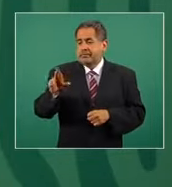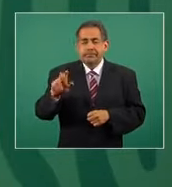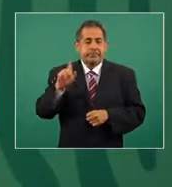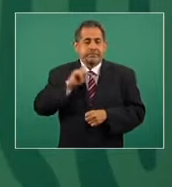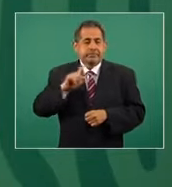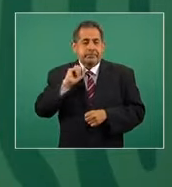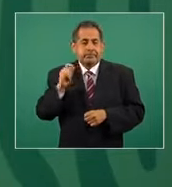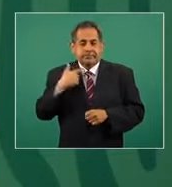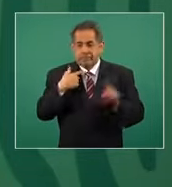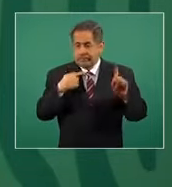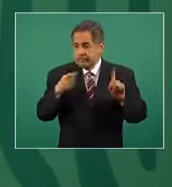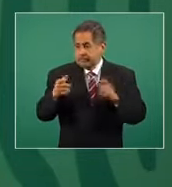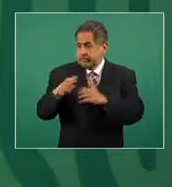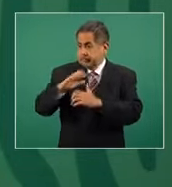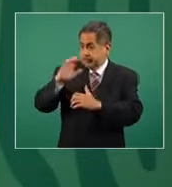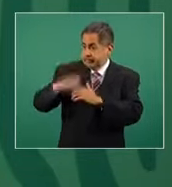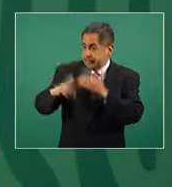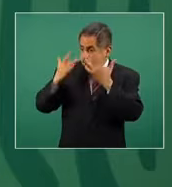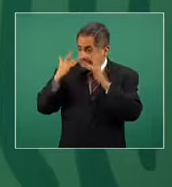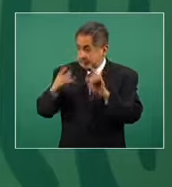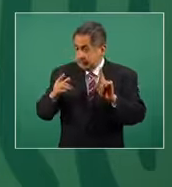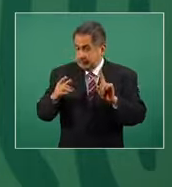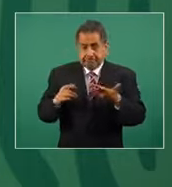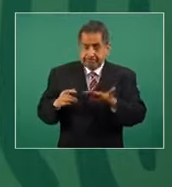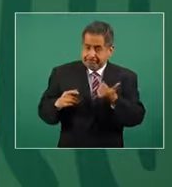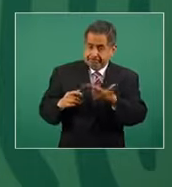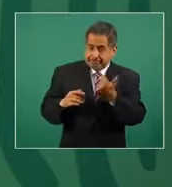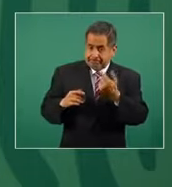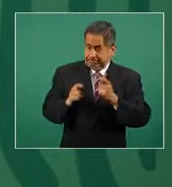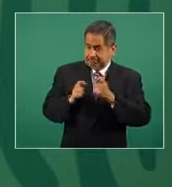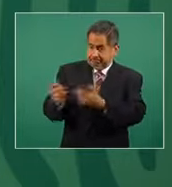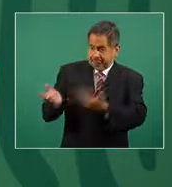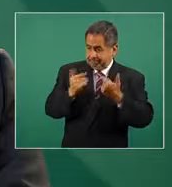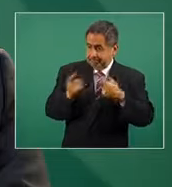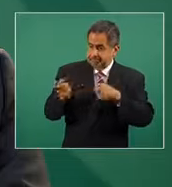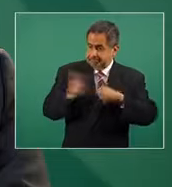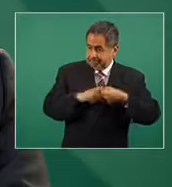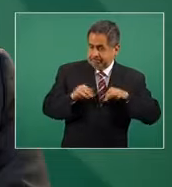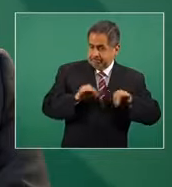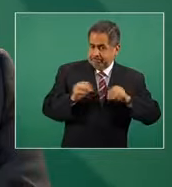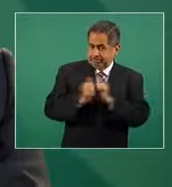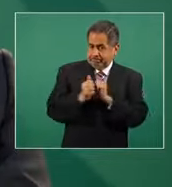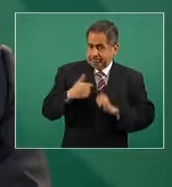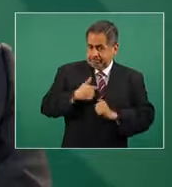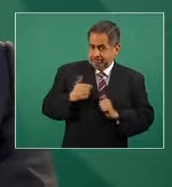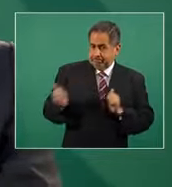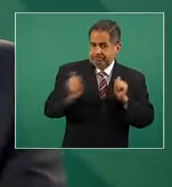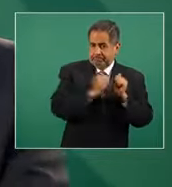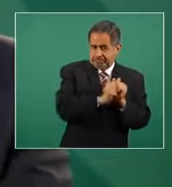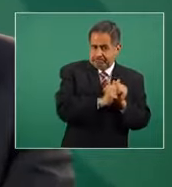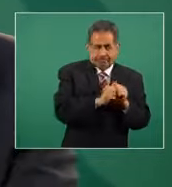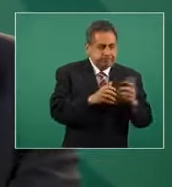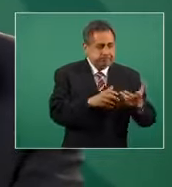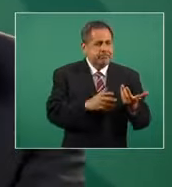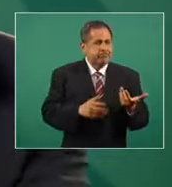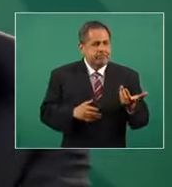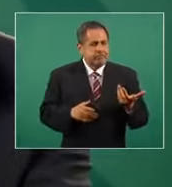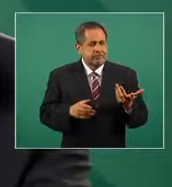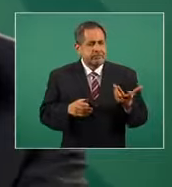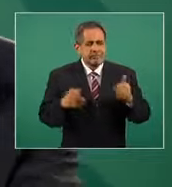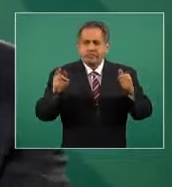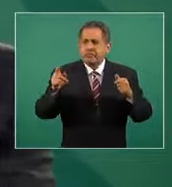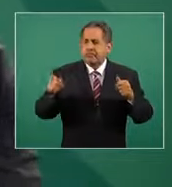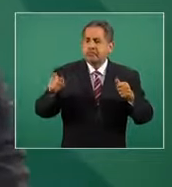del gobierno de Felipe Calderón O sea, la convirtió en su